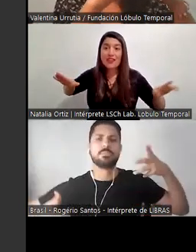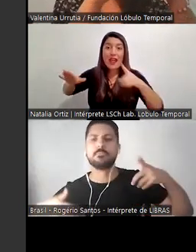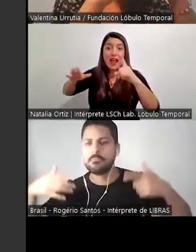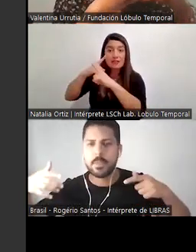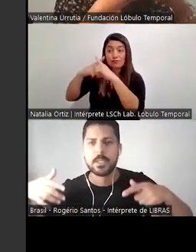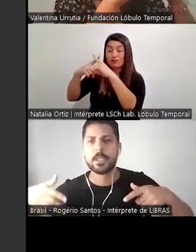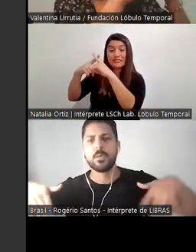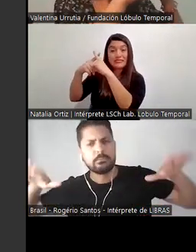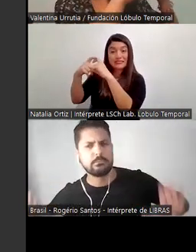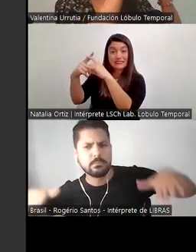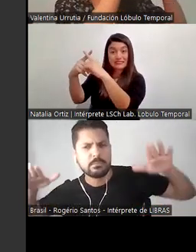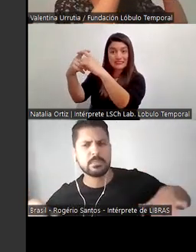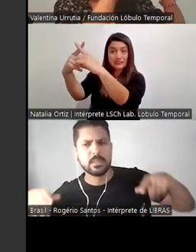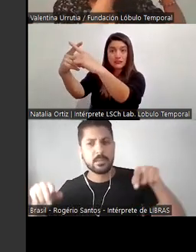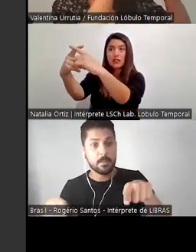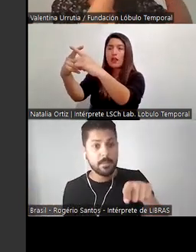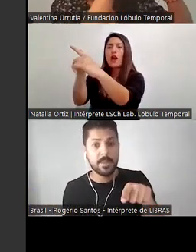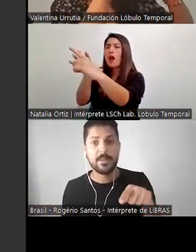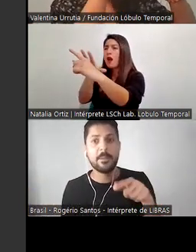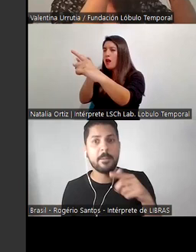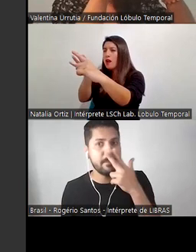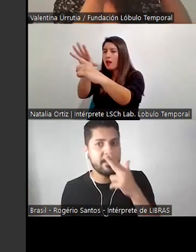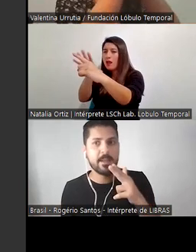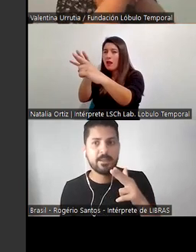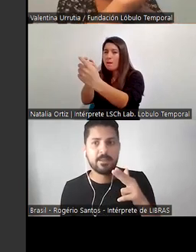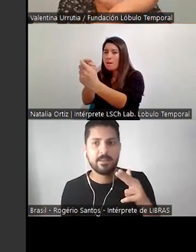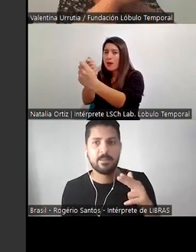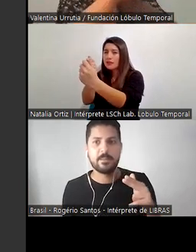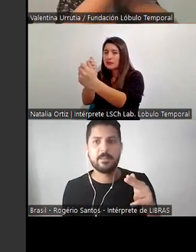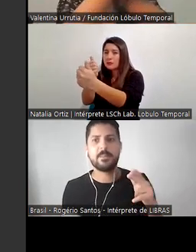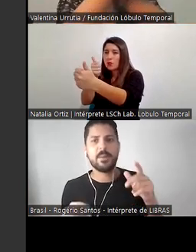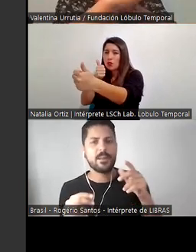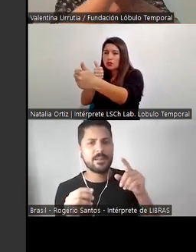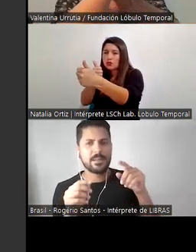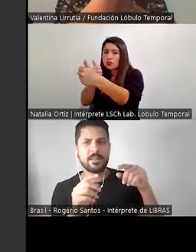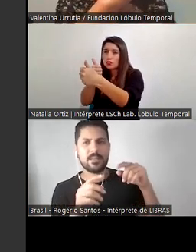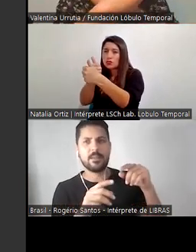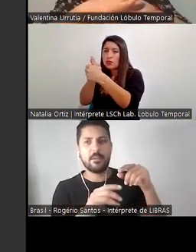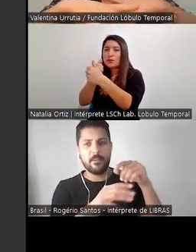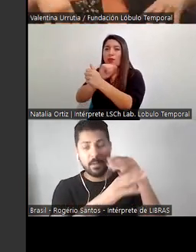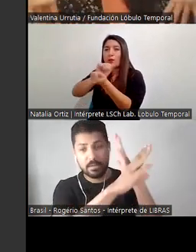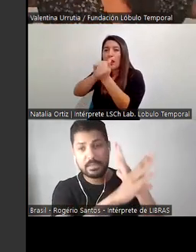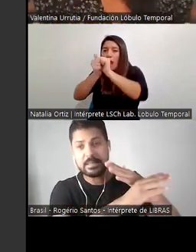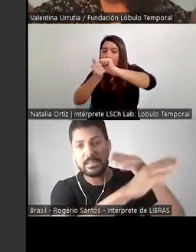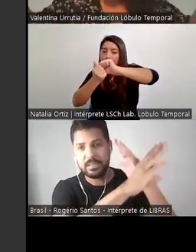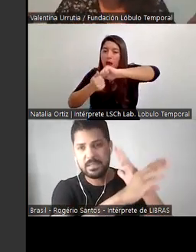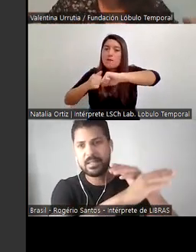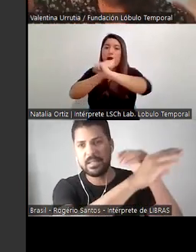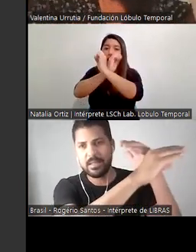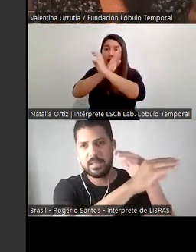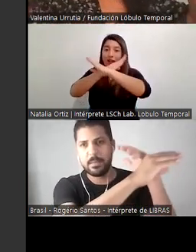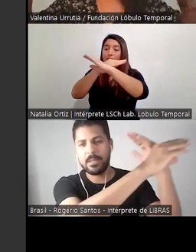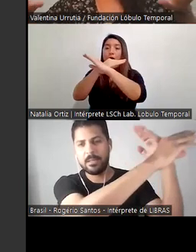donde uno entiende que hay algo que se está, ¿cierto?, como aproximando, y luego adquiere, está un poquito más cerca, y luego el artista